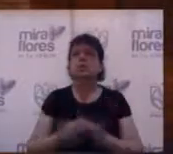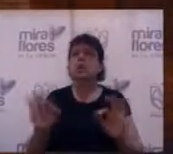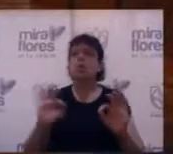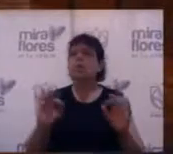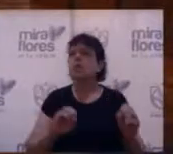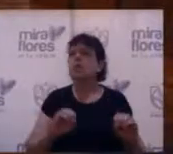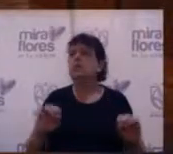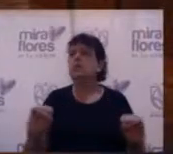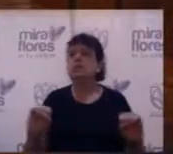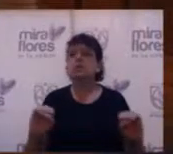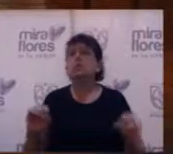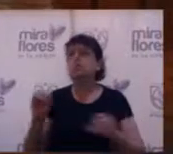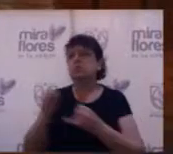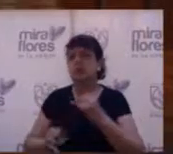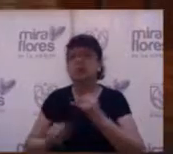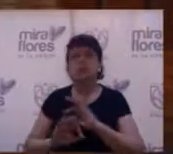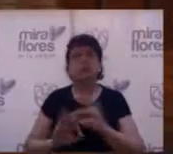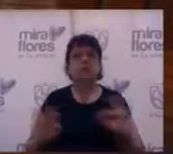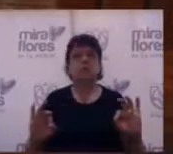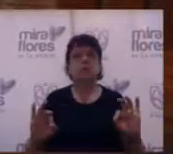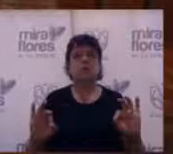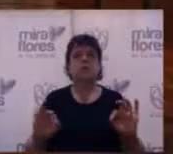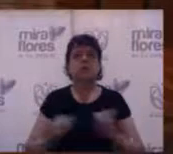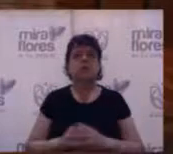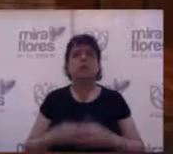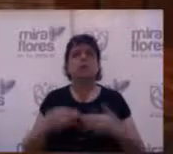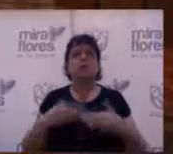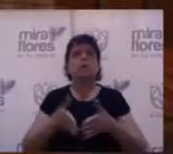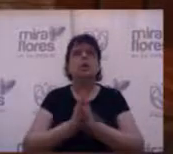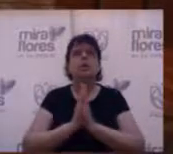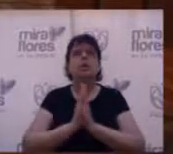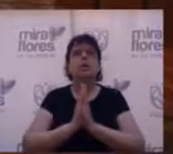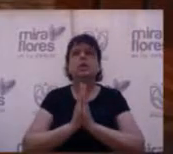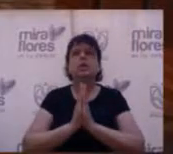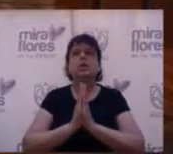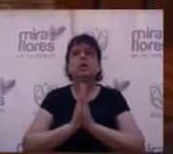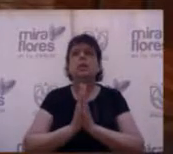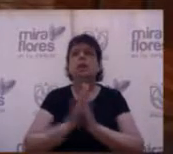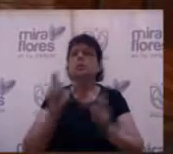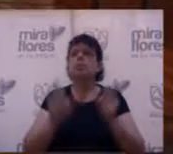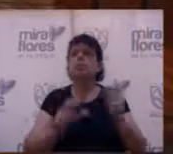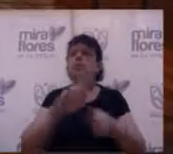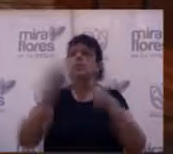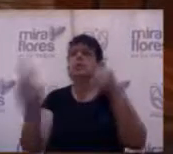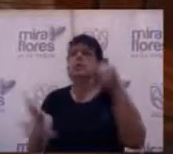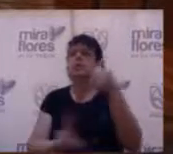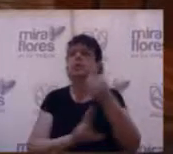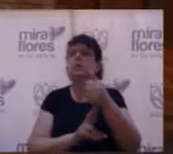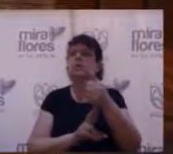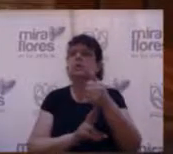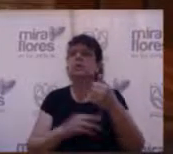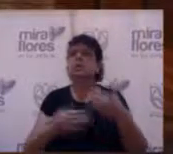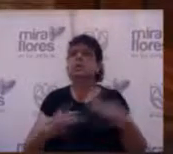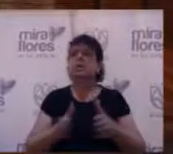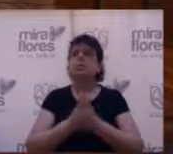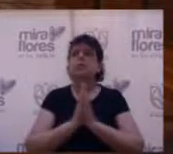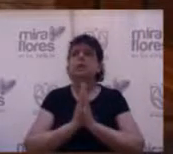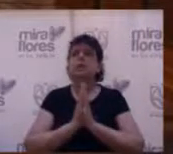¿verdad? Es todo, señor alcalde. No teniendo más temas que tratar, voy a pedir a los miembros del Consejo que se sirvan a exonerarnos